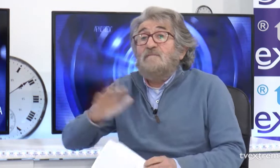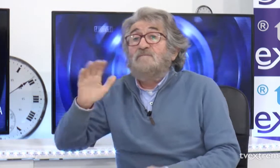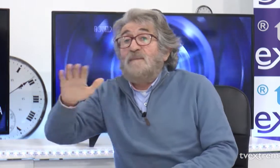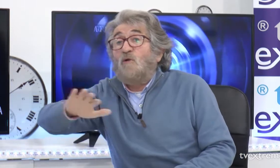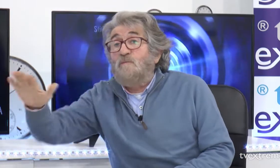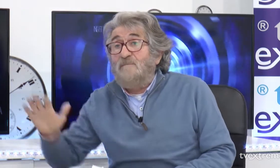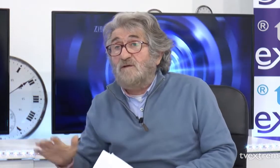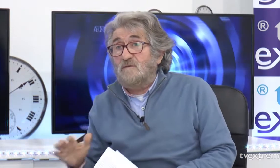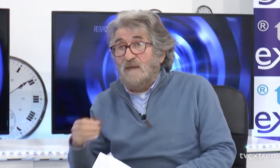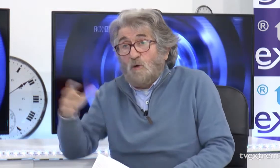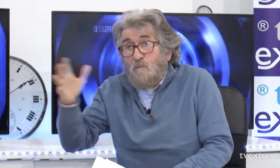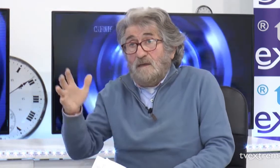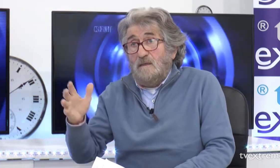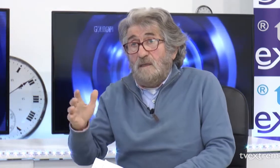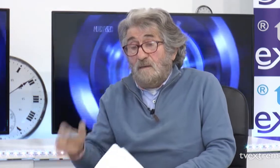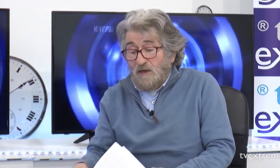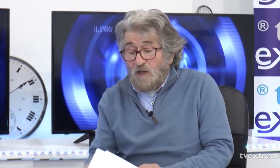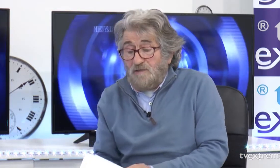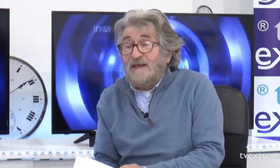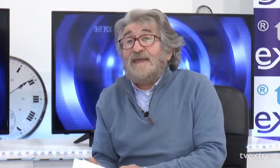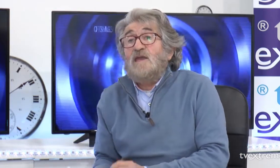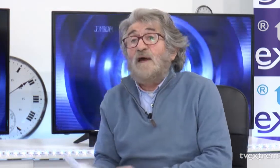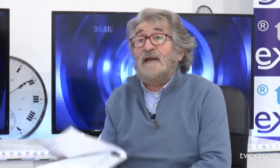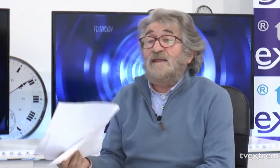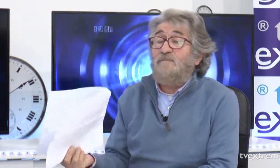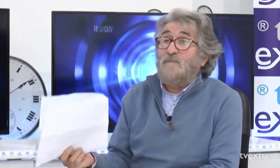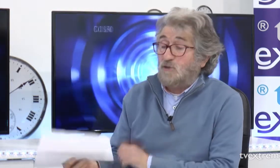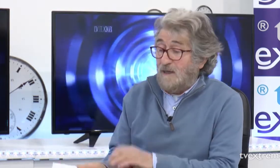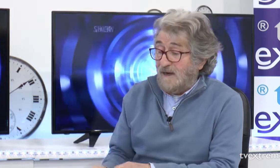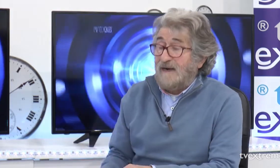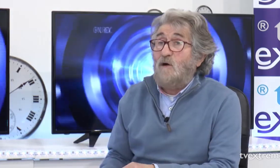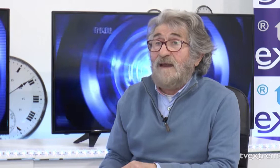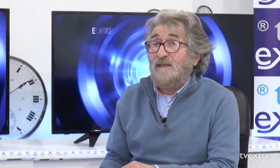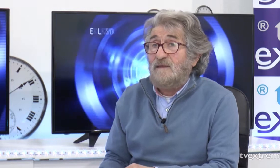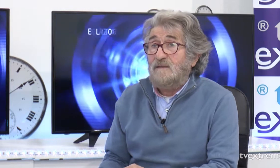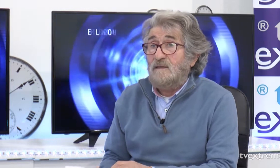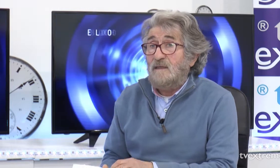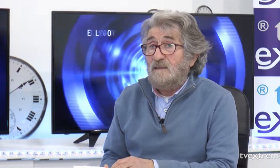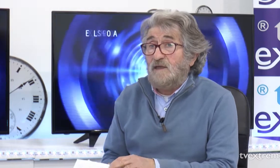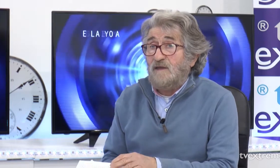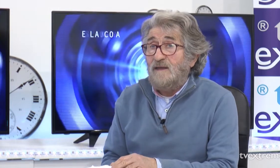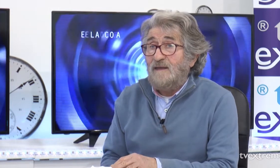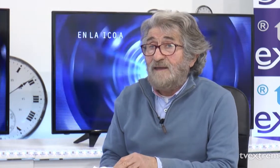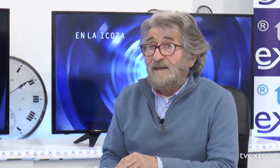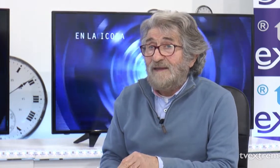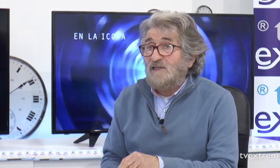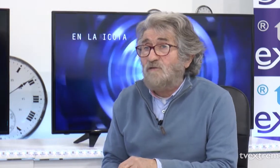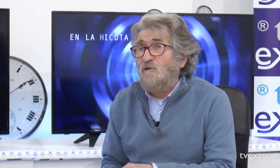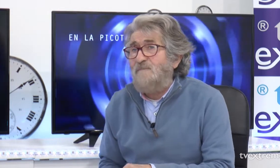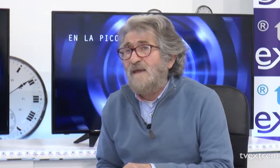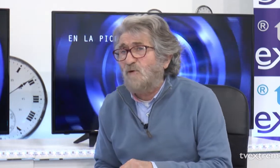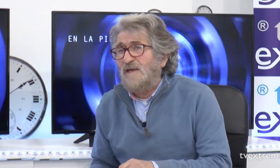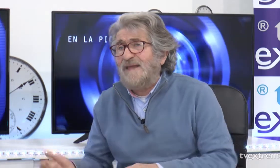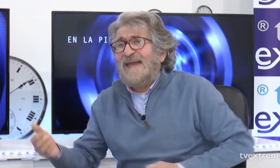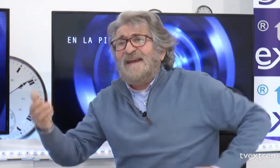a mí me preocupan menos. Me preocupan. Pero quiero decir que aquí hay una realidad famosa. Ramón Mérida dice que esa